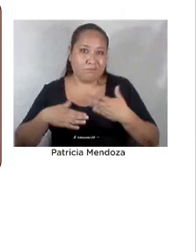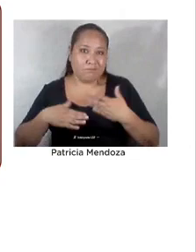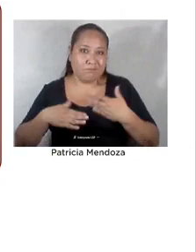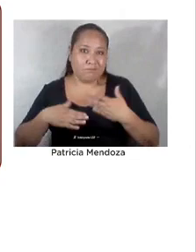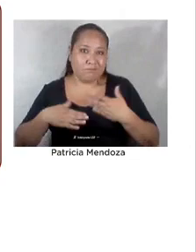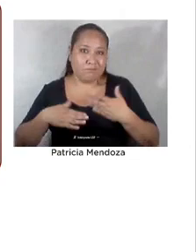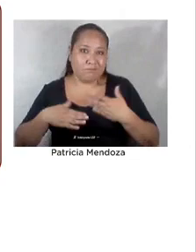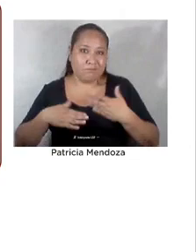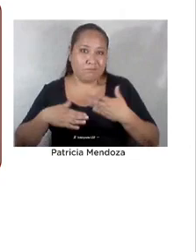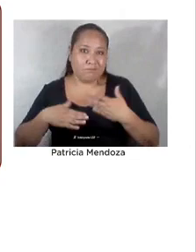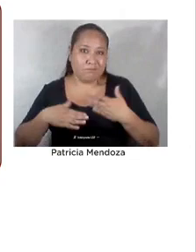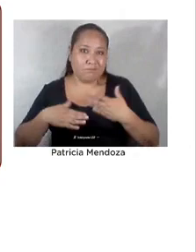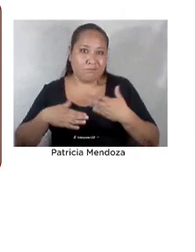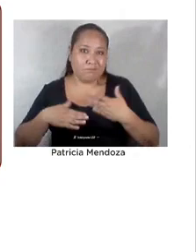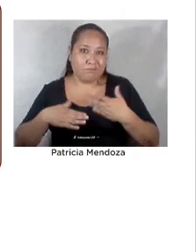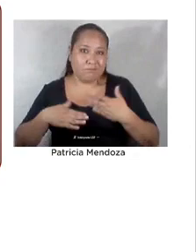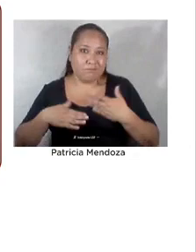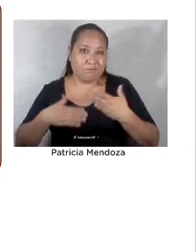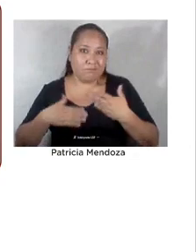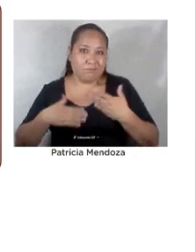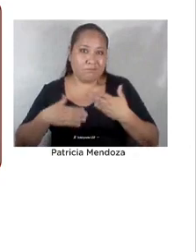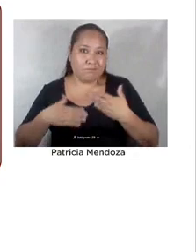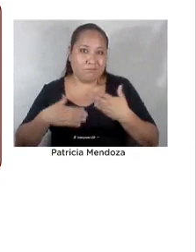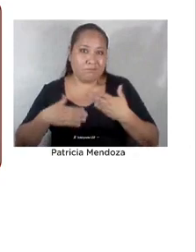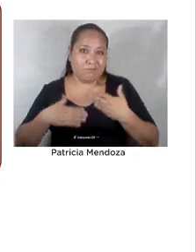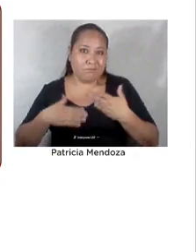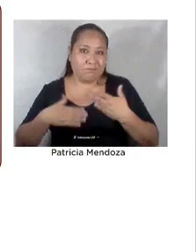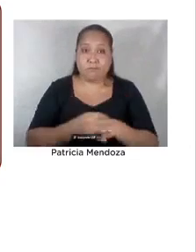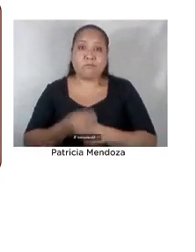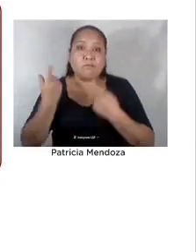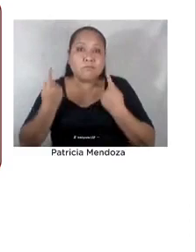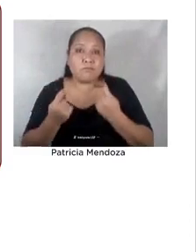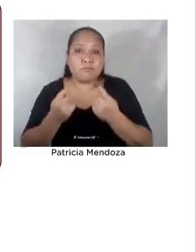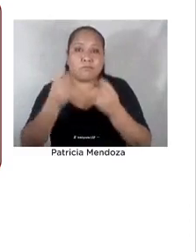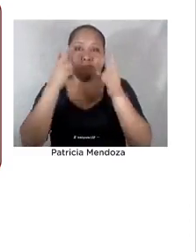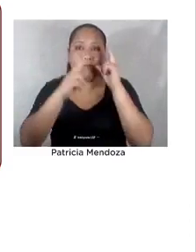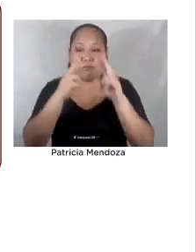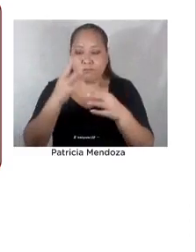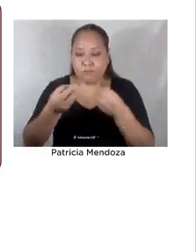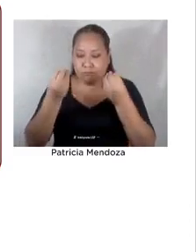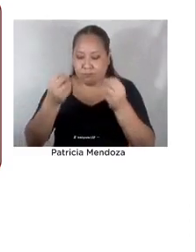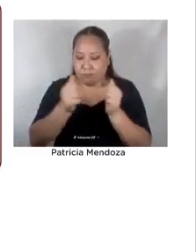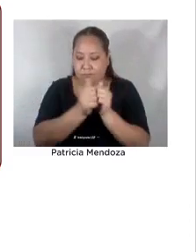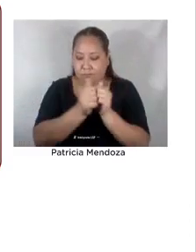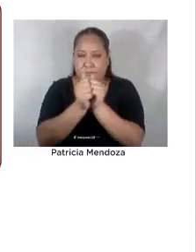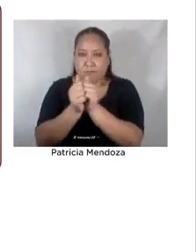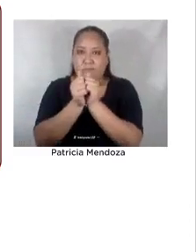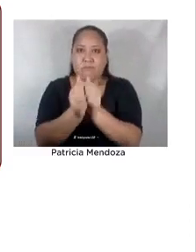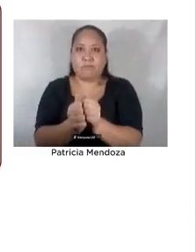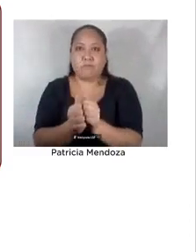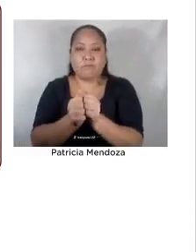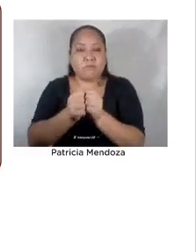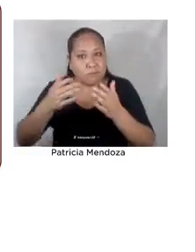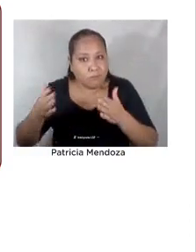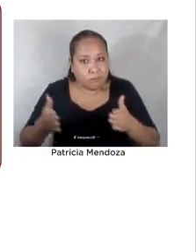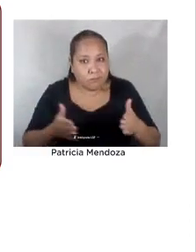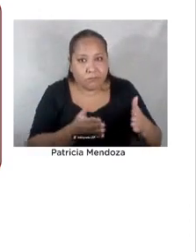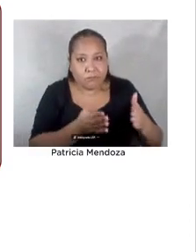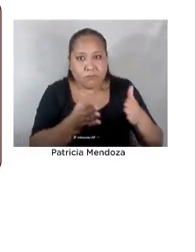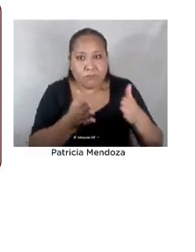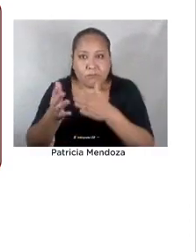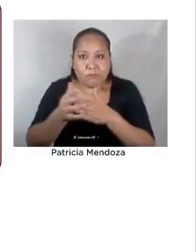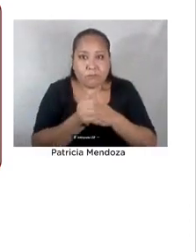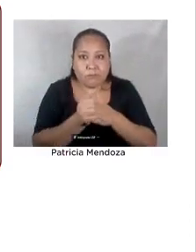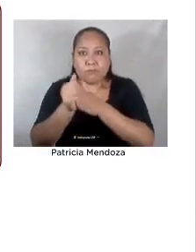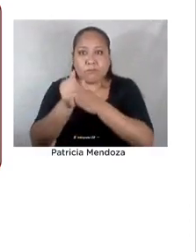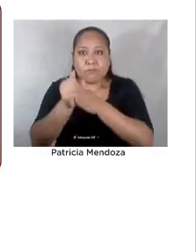poder ser identificarlo, detectarlo, y más bien tratar de ver cómo lo va acompañando y encauzándolo hacia aquellos